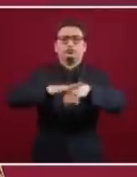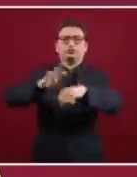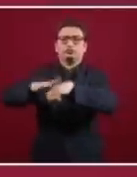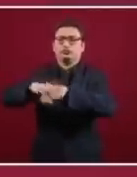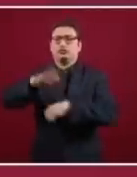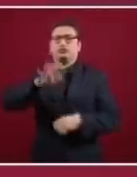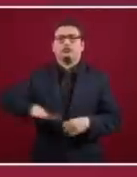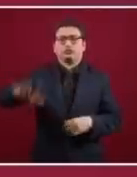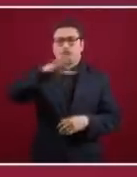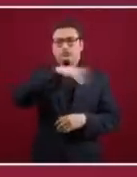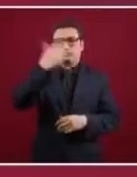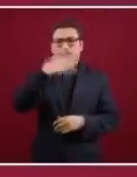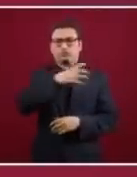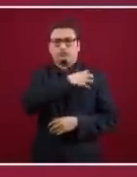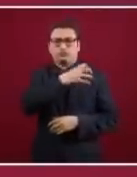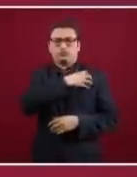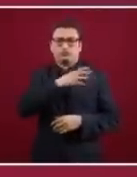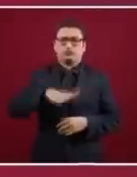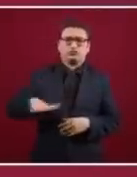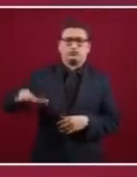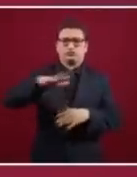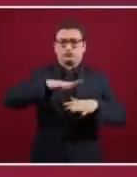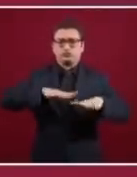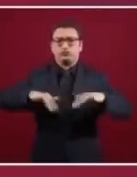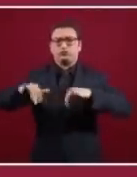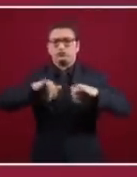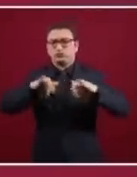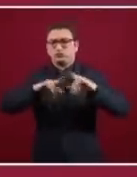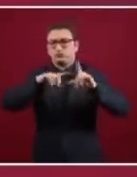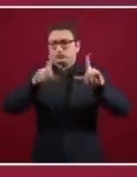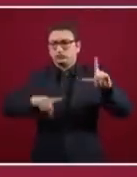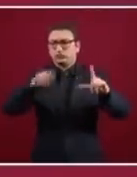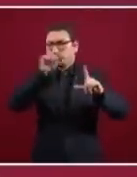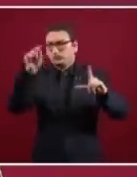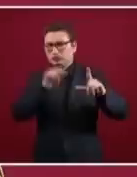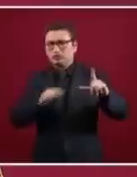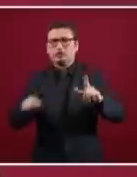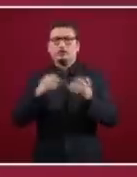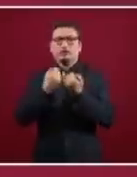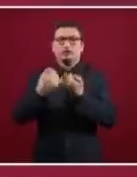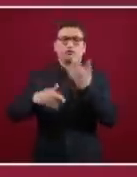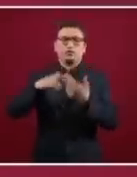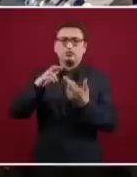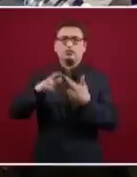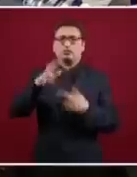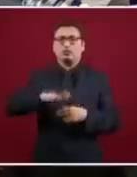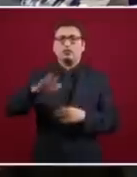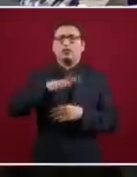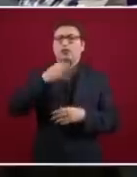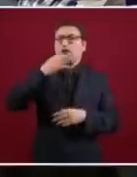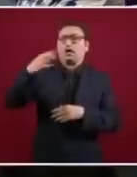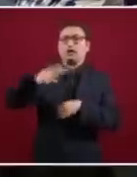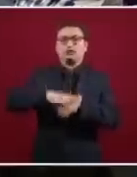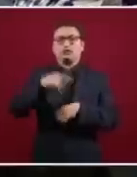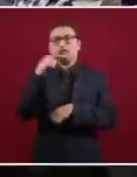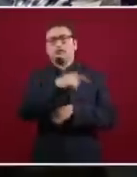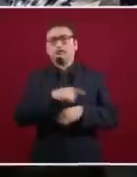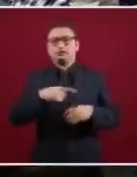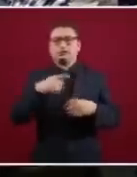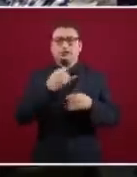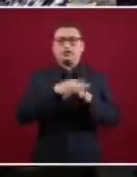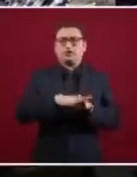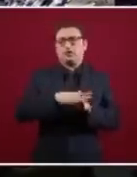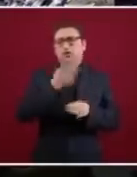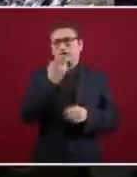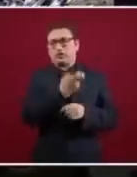de región y de zonas sobre lo que se estaba captando para que con el despliegue que se tiene de personal